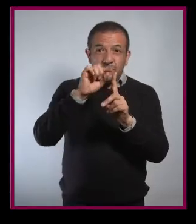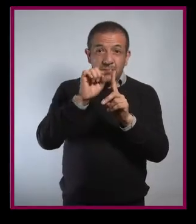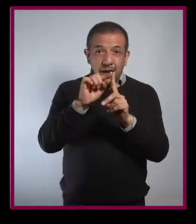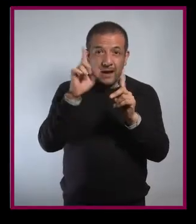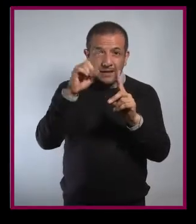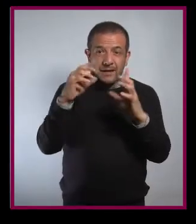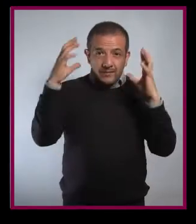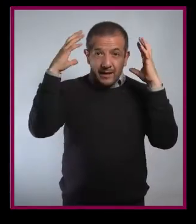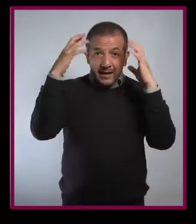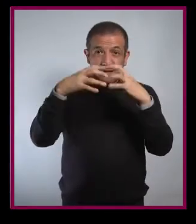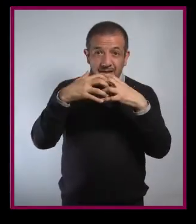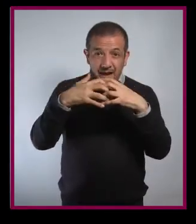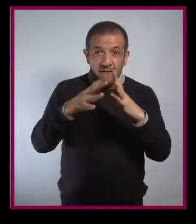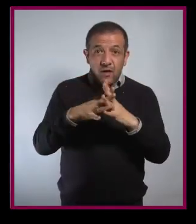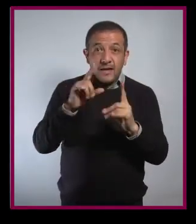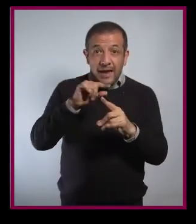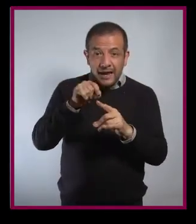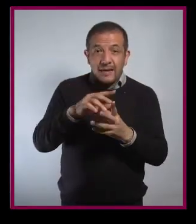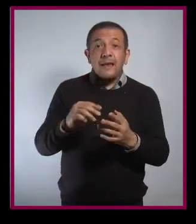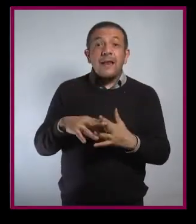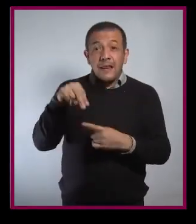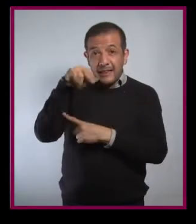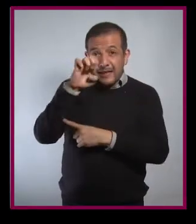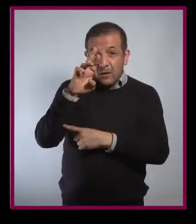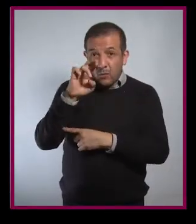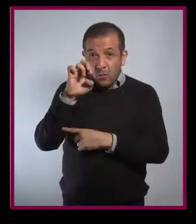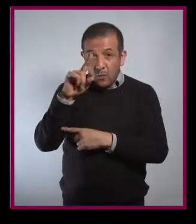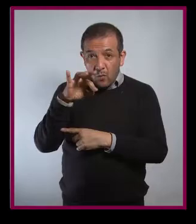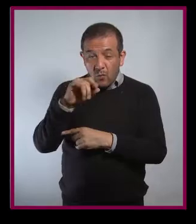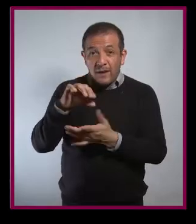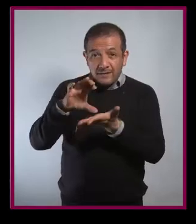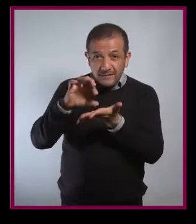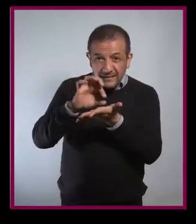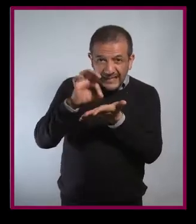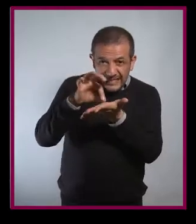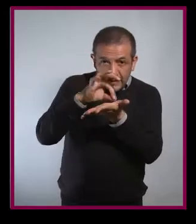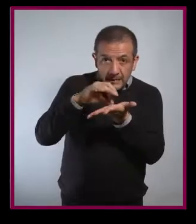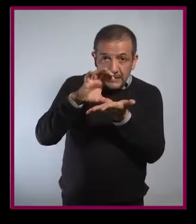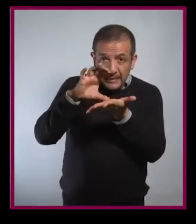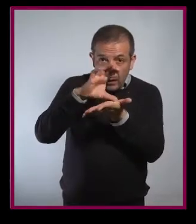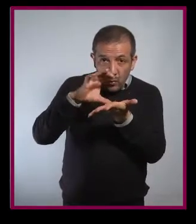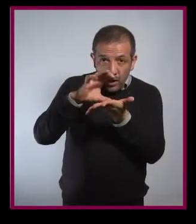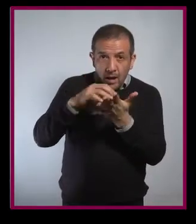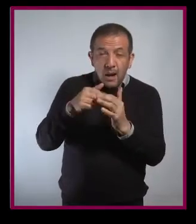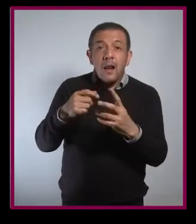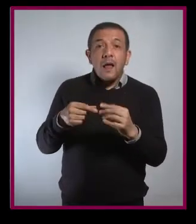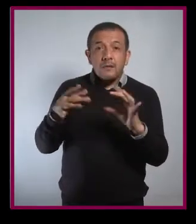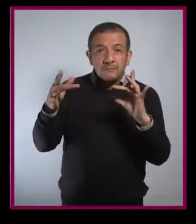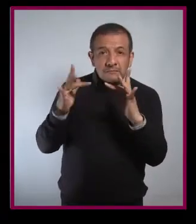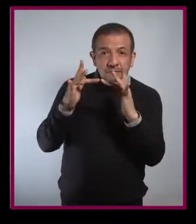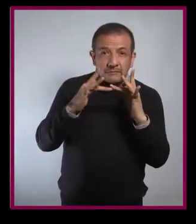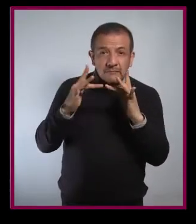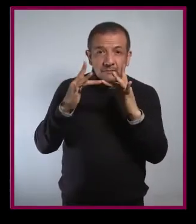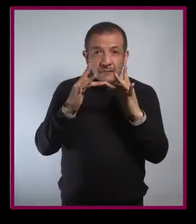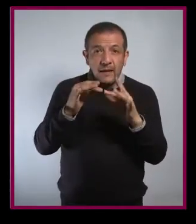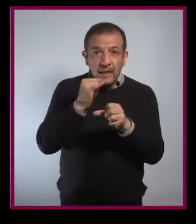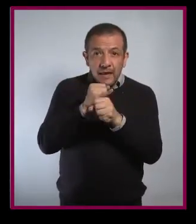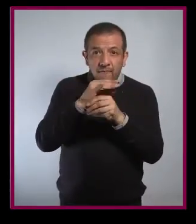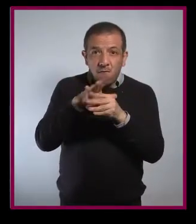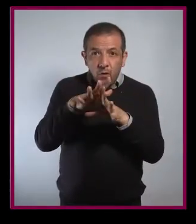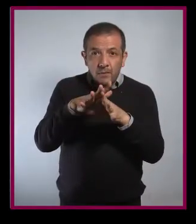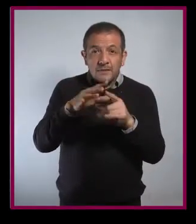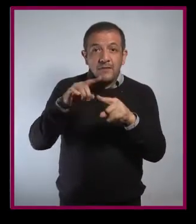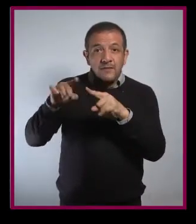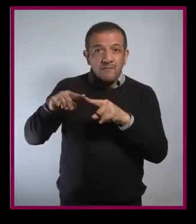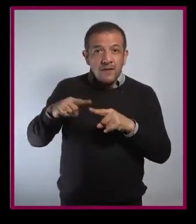la electricidad se procesa por las neuronas y la glía, que son células que ayudan a las neuronas. De ahí, la información